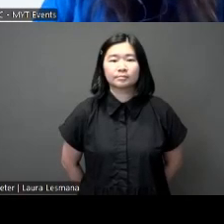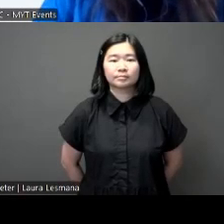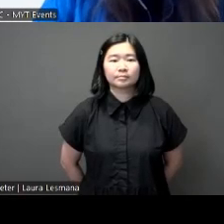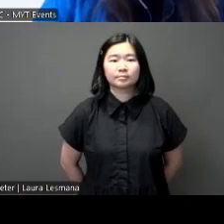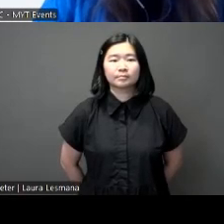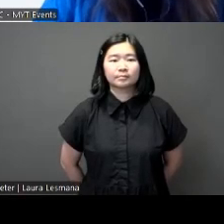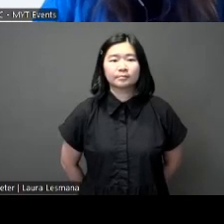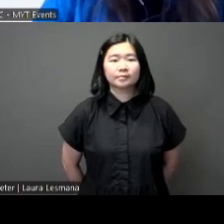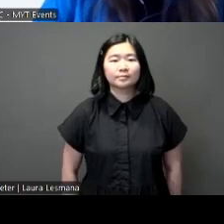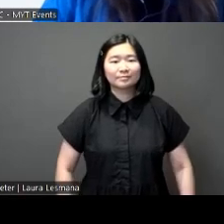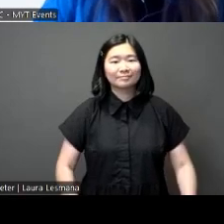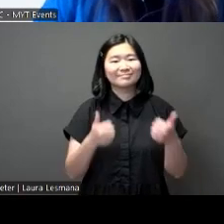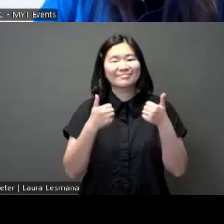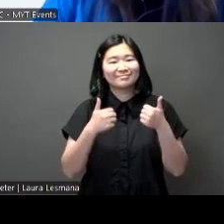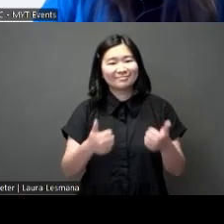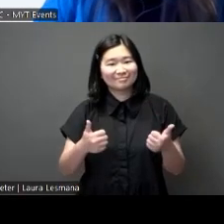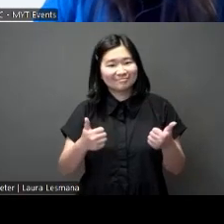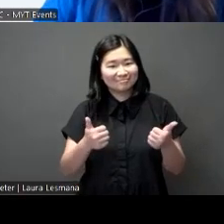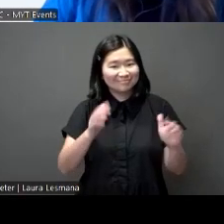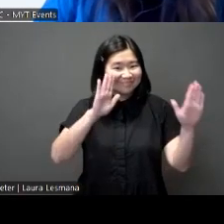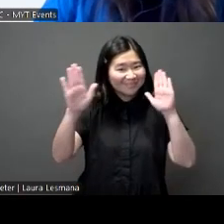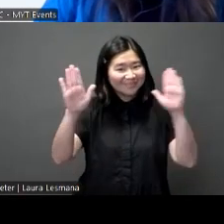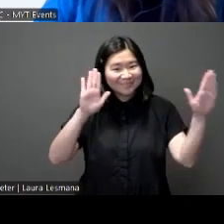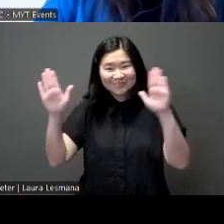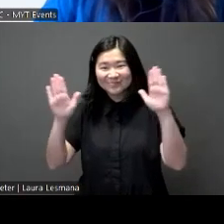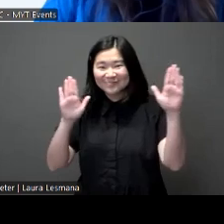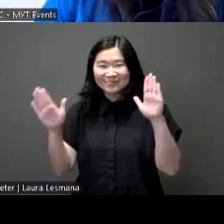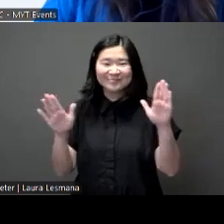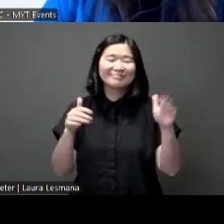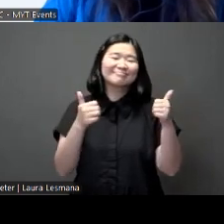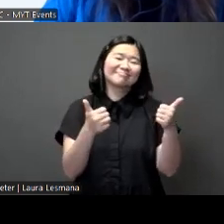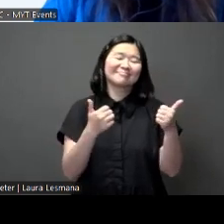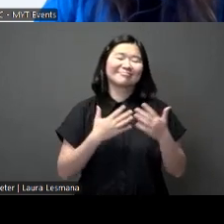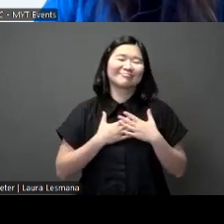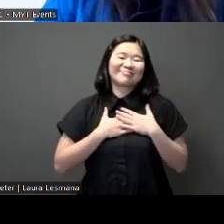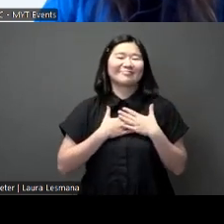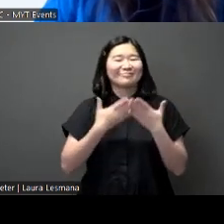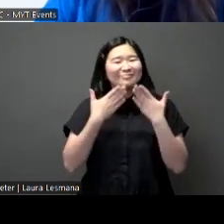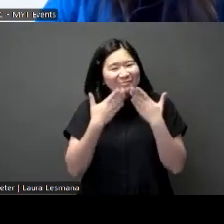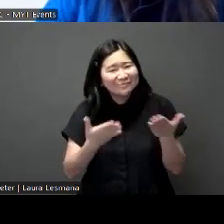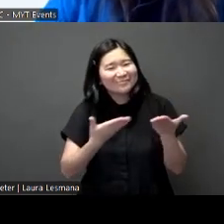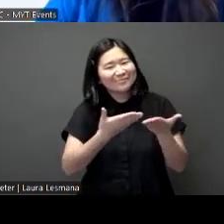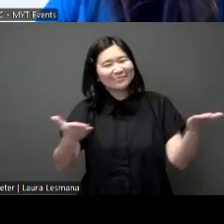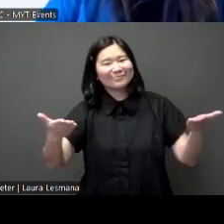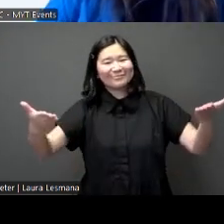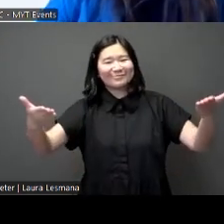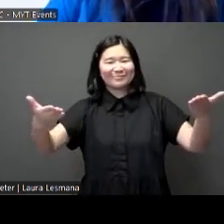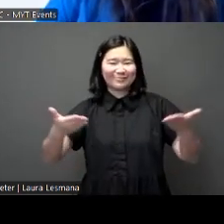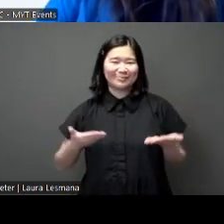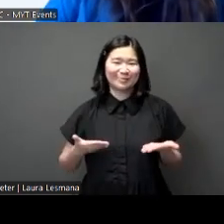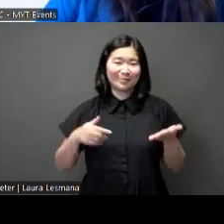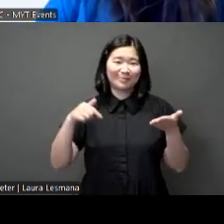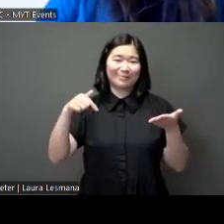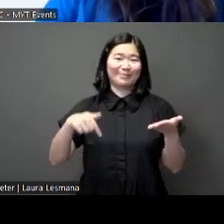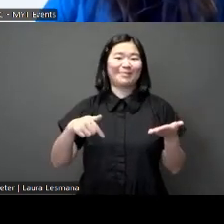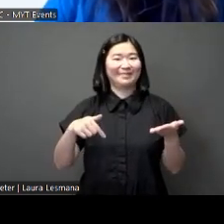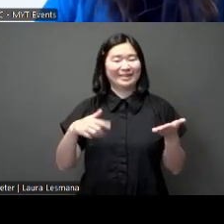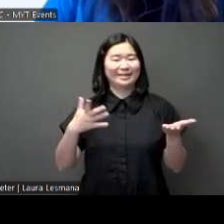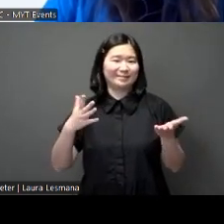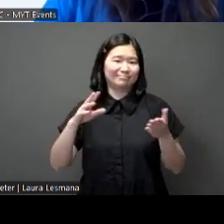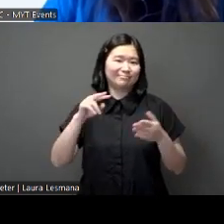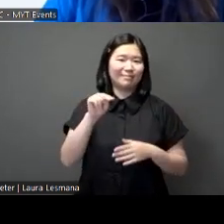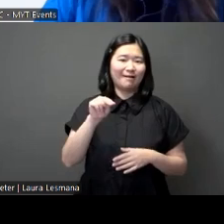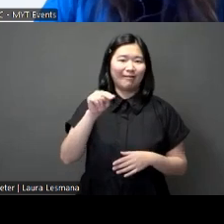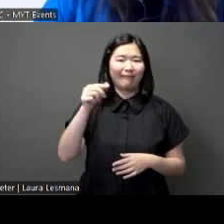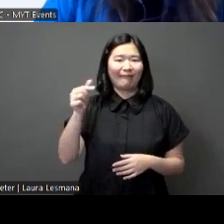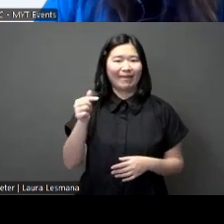Greetings and a very warm welcome to you all on behalf of the Core Saludos y una Entity cálida bienvenida a Service todos as de well as parte the de organization. las